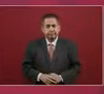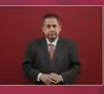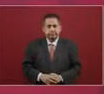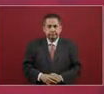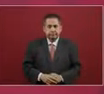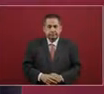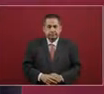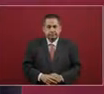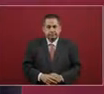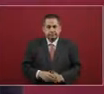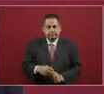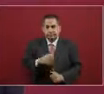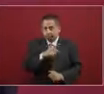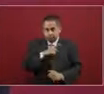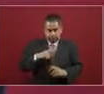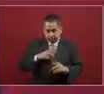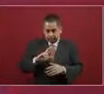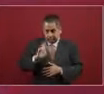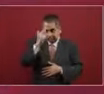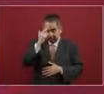Ni debería yo de recordarlo,